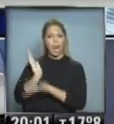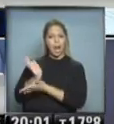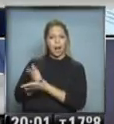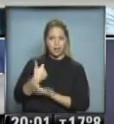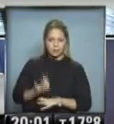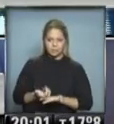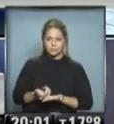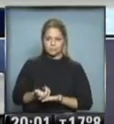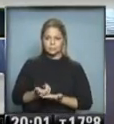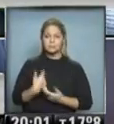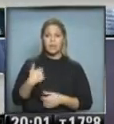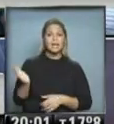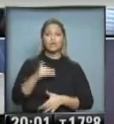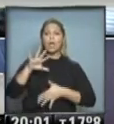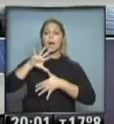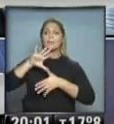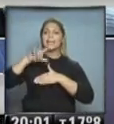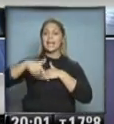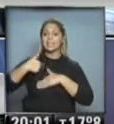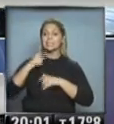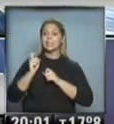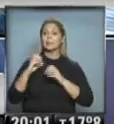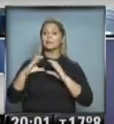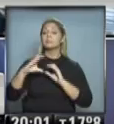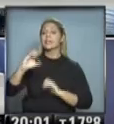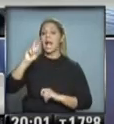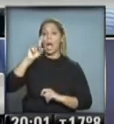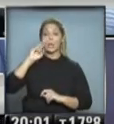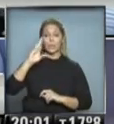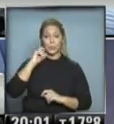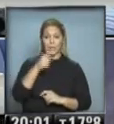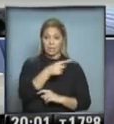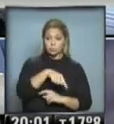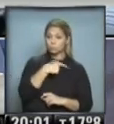escarmentar a América Latina y el Caribe.